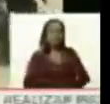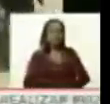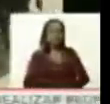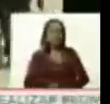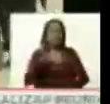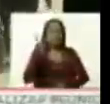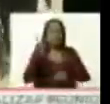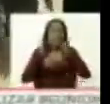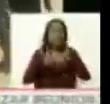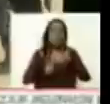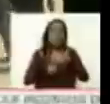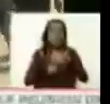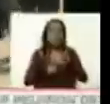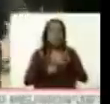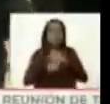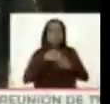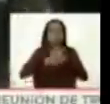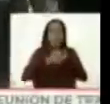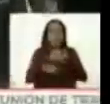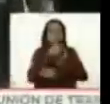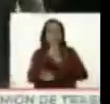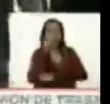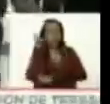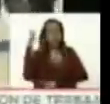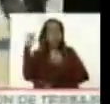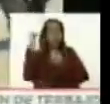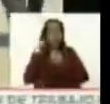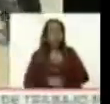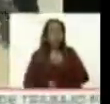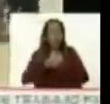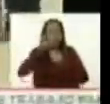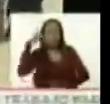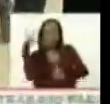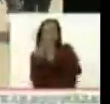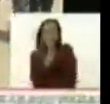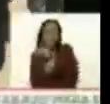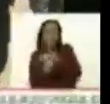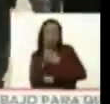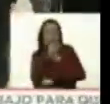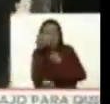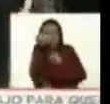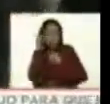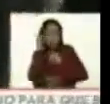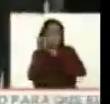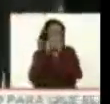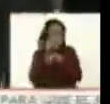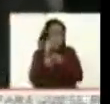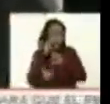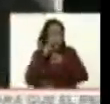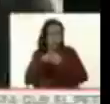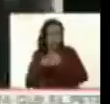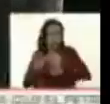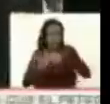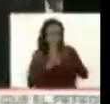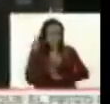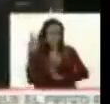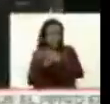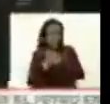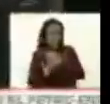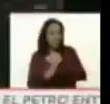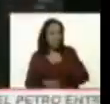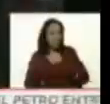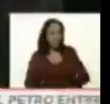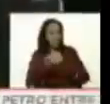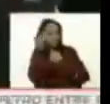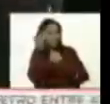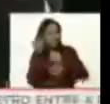allá. Ella se fugó. No sé si ustedes han visto el video de la fuga. Yo sé todo esto